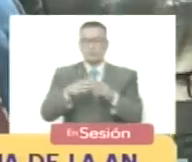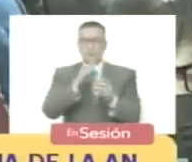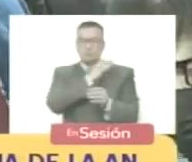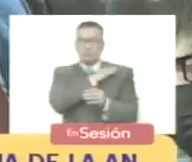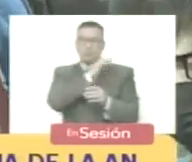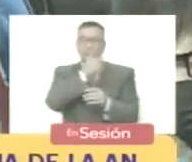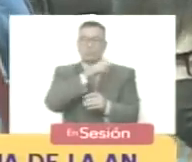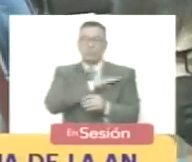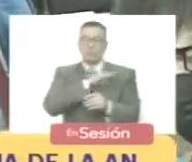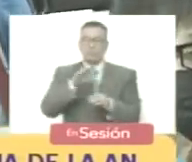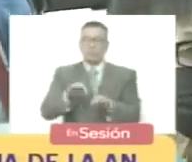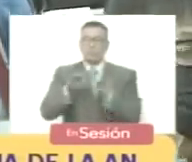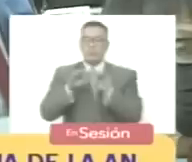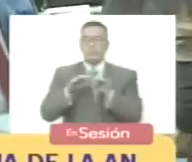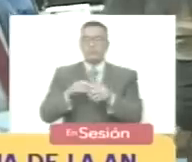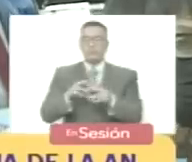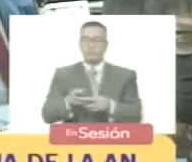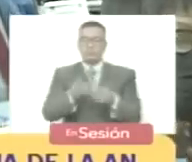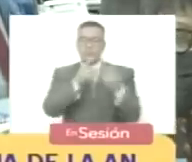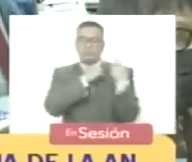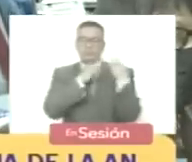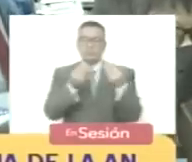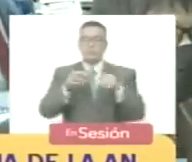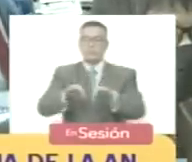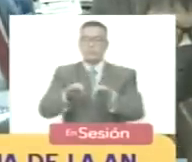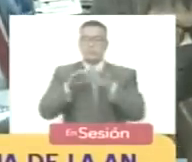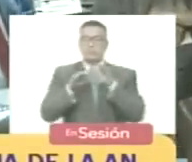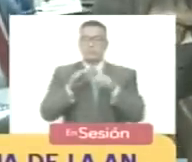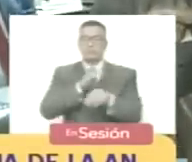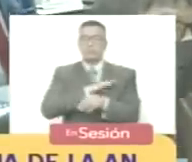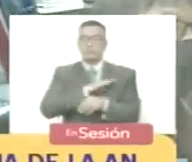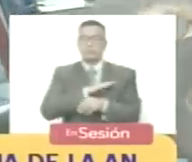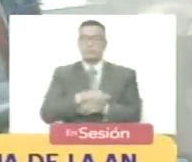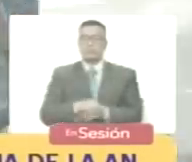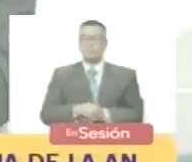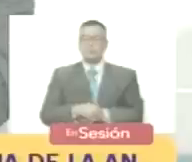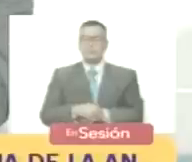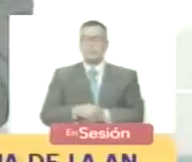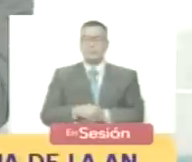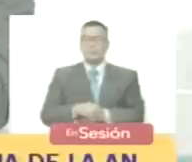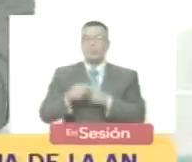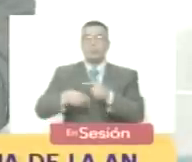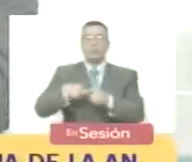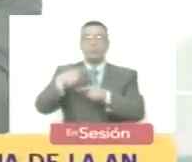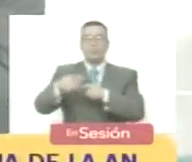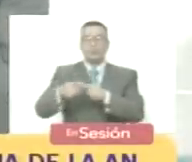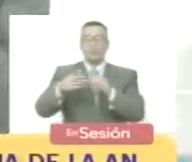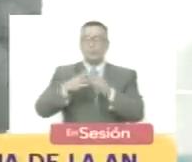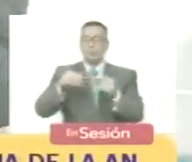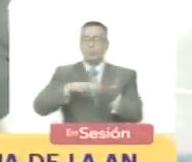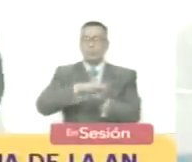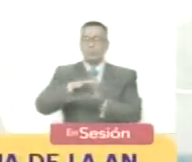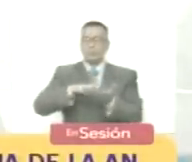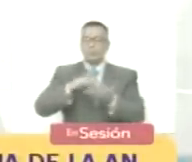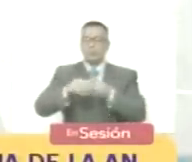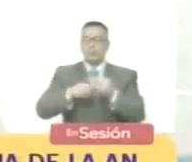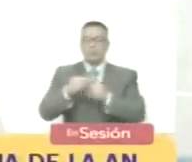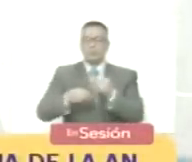y yo especialmente lo asumo muy especialmente y personalmente, más allá de las dificultades